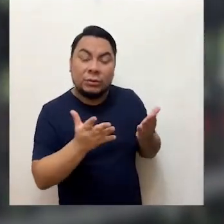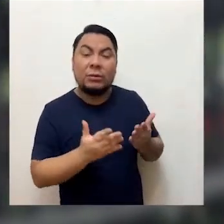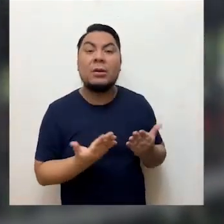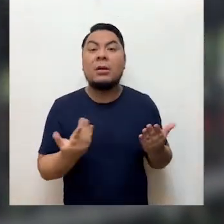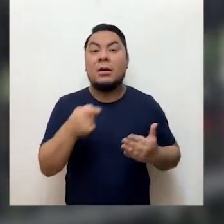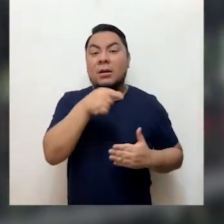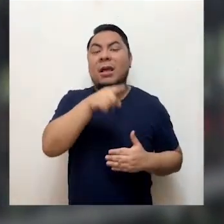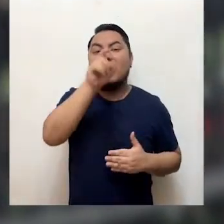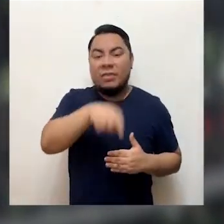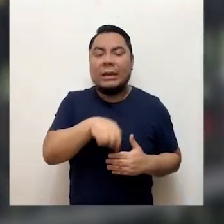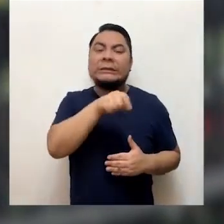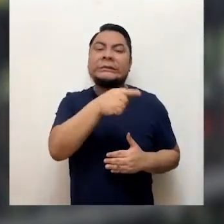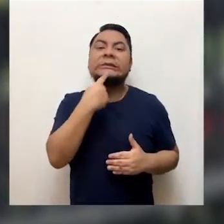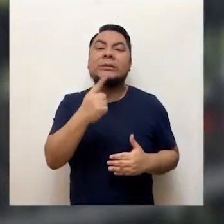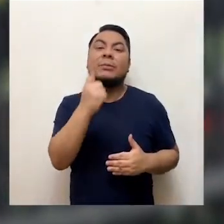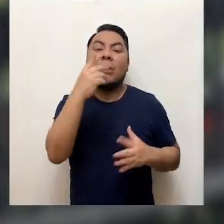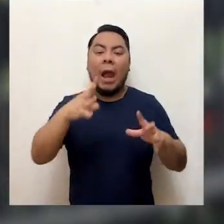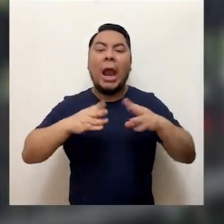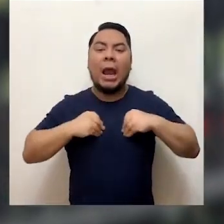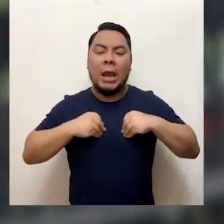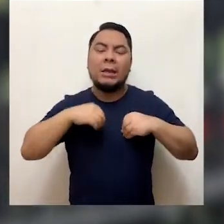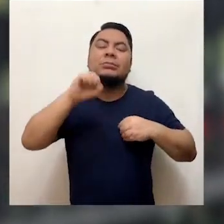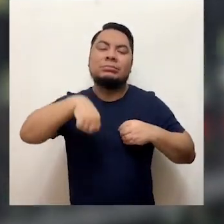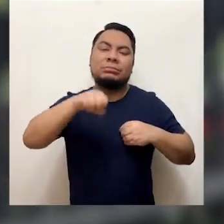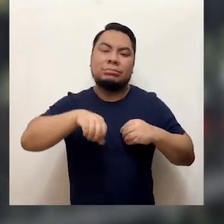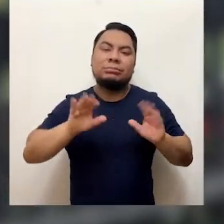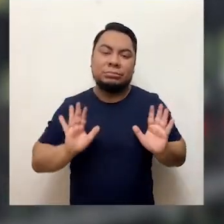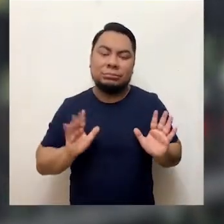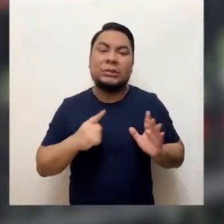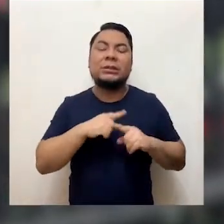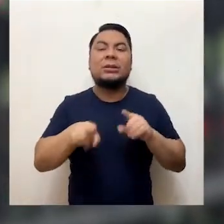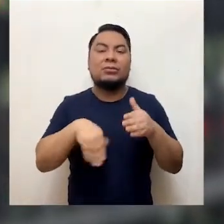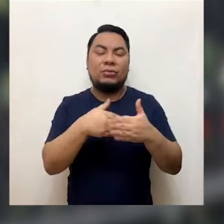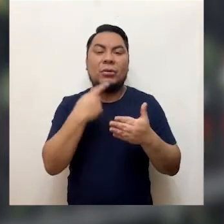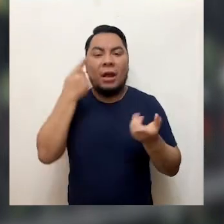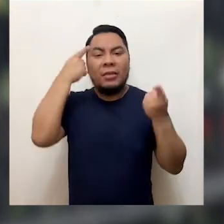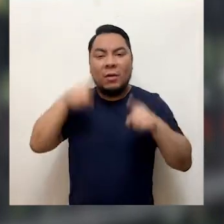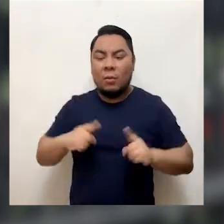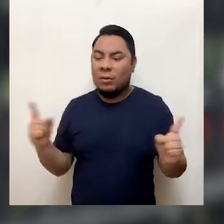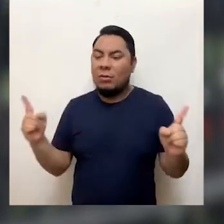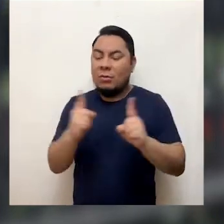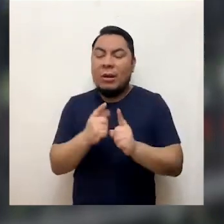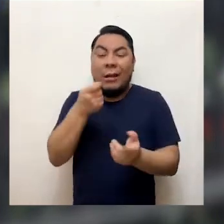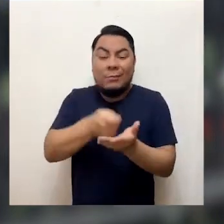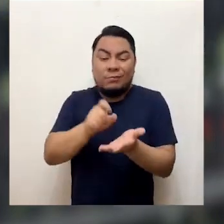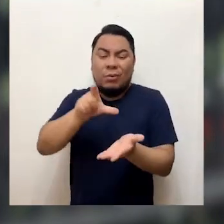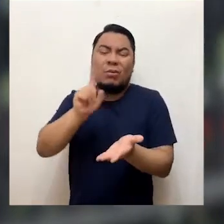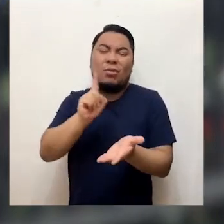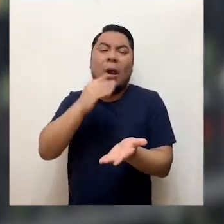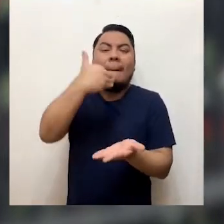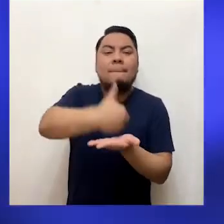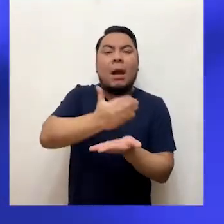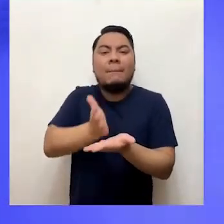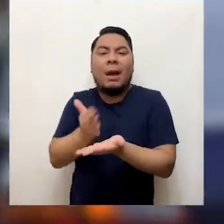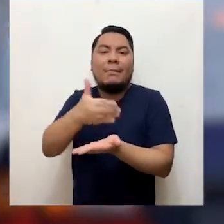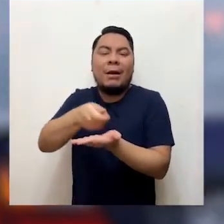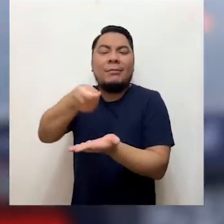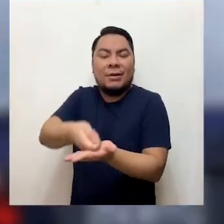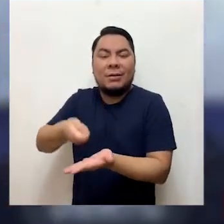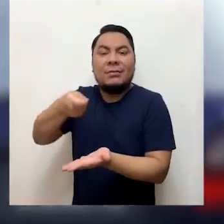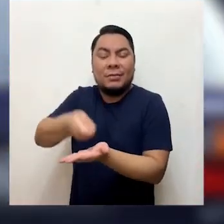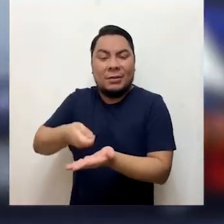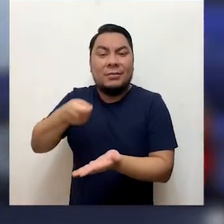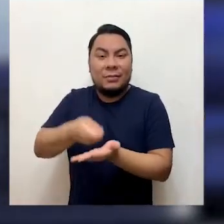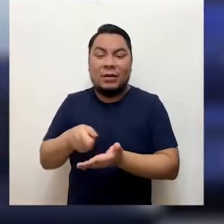cual deberá reconocer los cargos y asimismo arribar a un acuerdo de fraccionamiento de pago del periodo